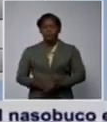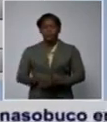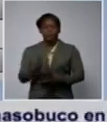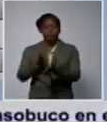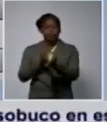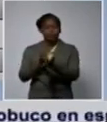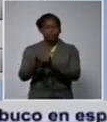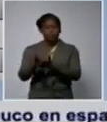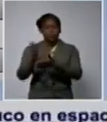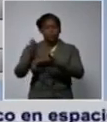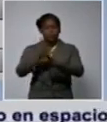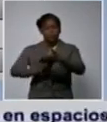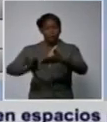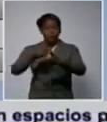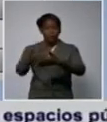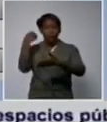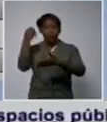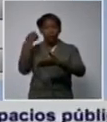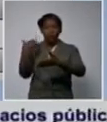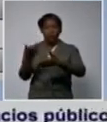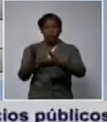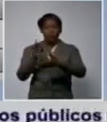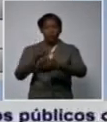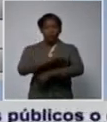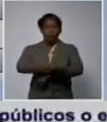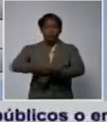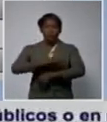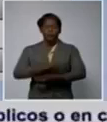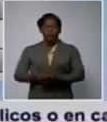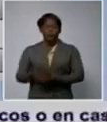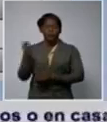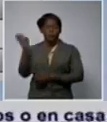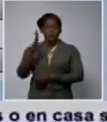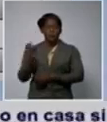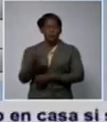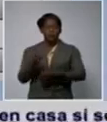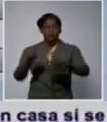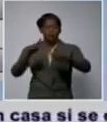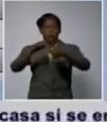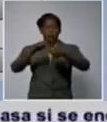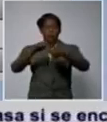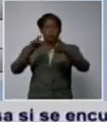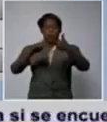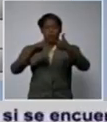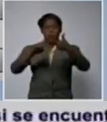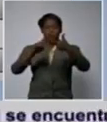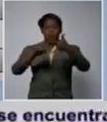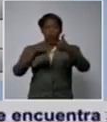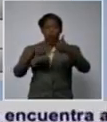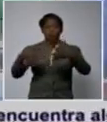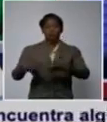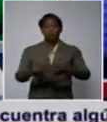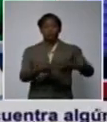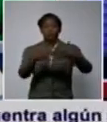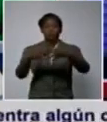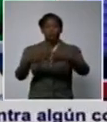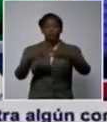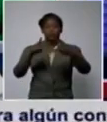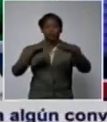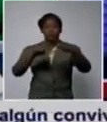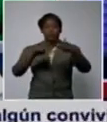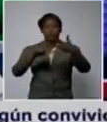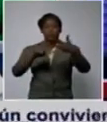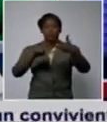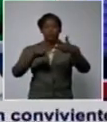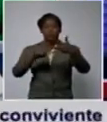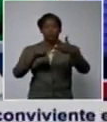Los países con mayor reporte: Brasil, Estados Unidos, Francia, Polonia, Italia, Turquía,